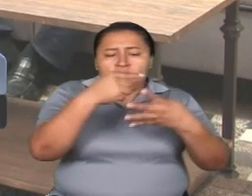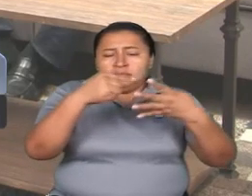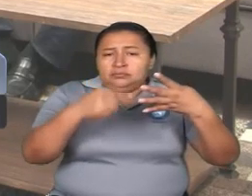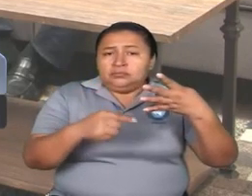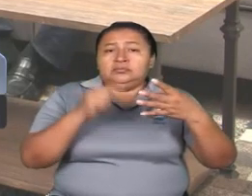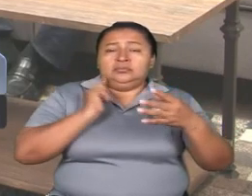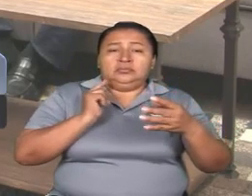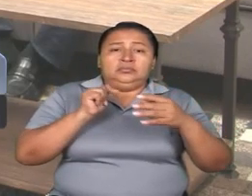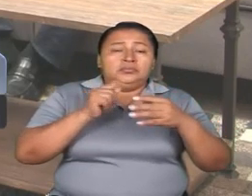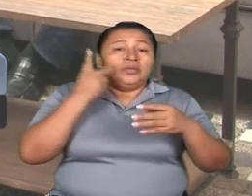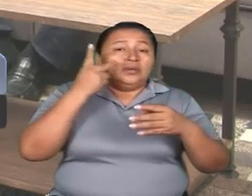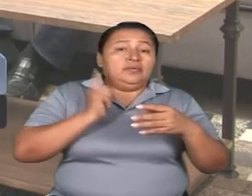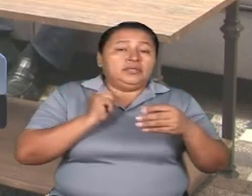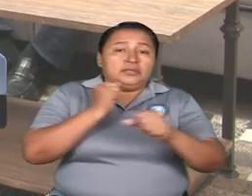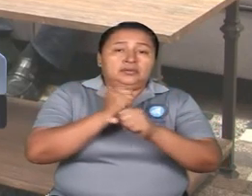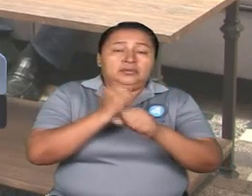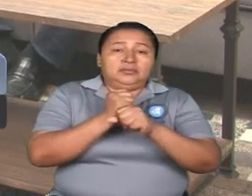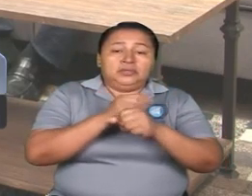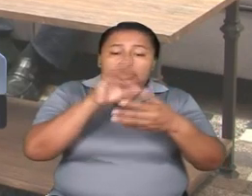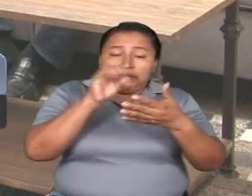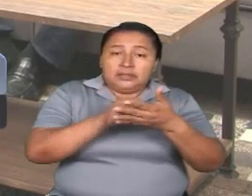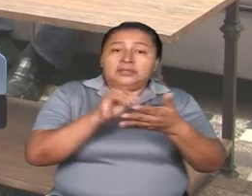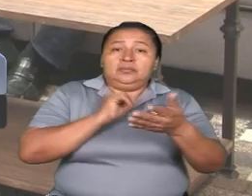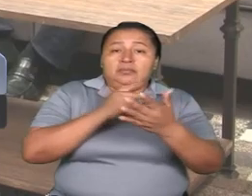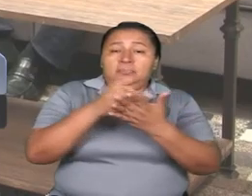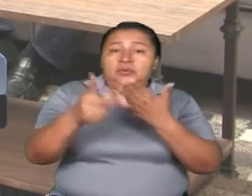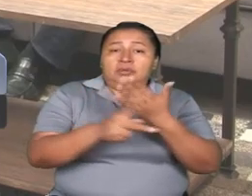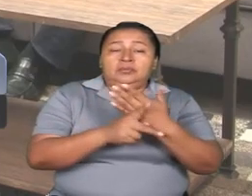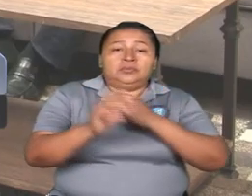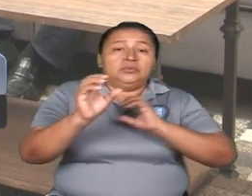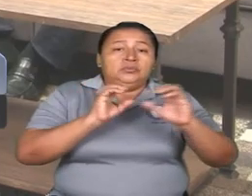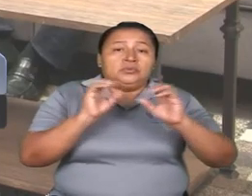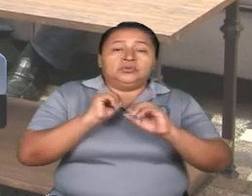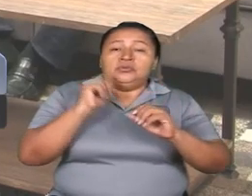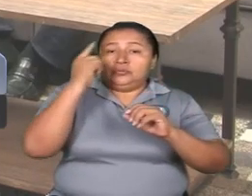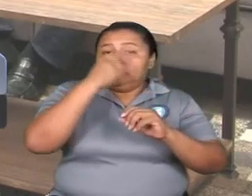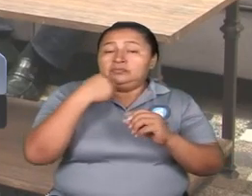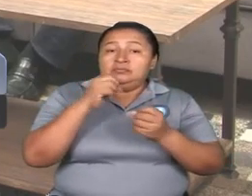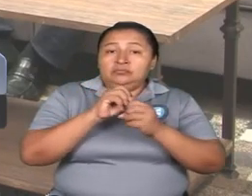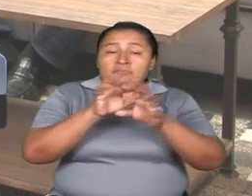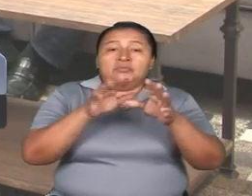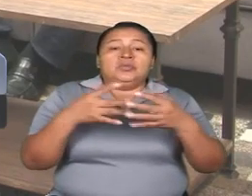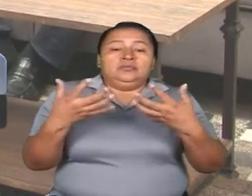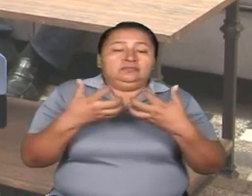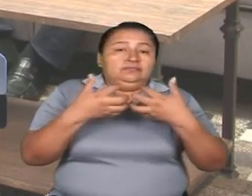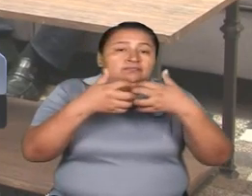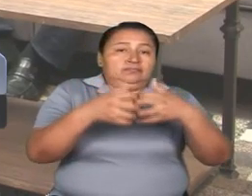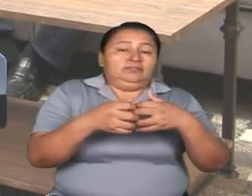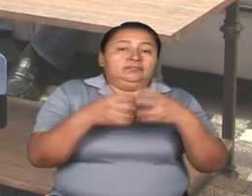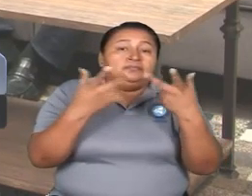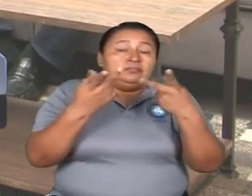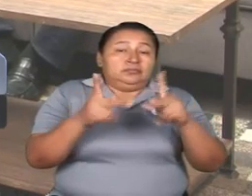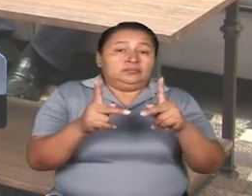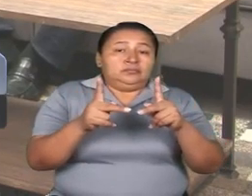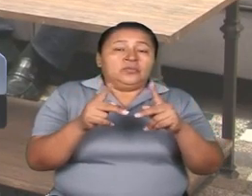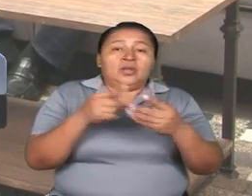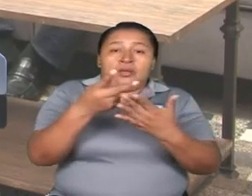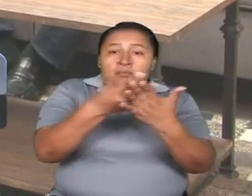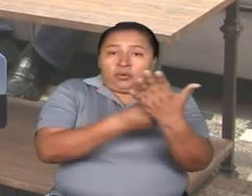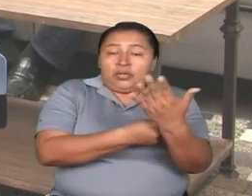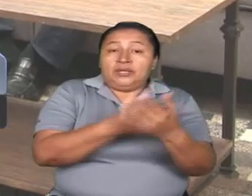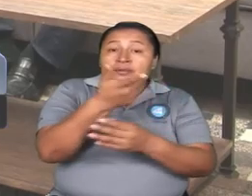componentes dentro de este programa de comunicación e imagen iban articulados, pero el proyecto del